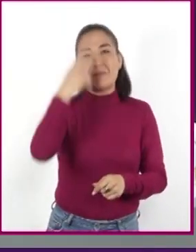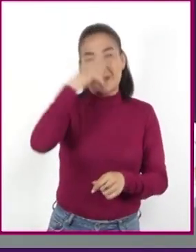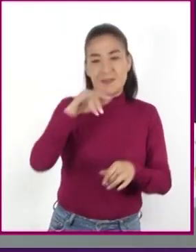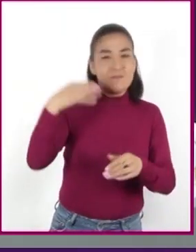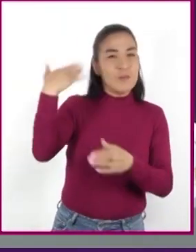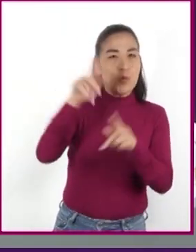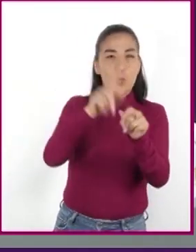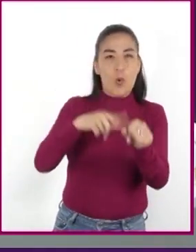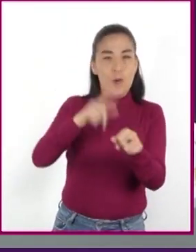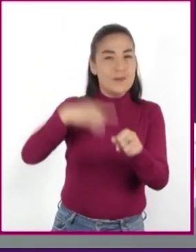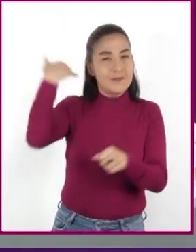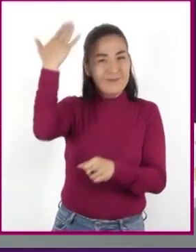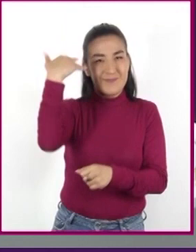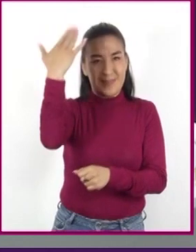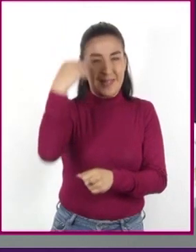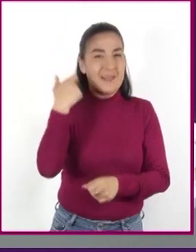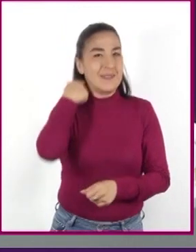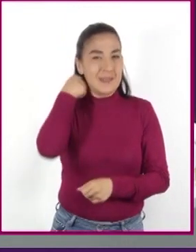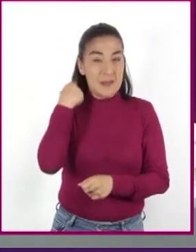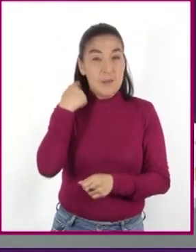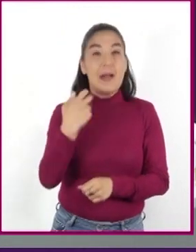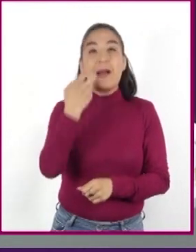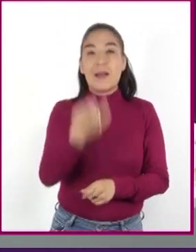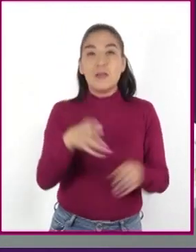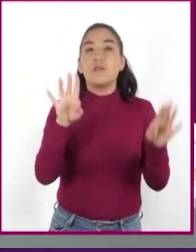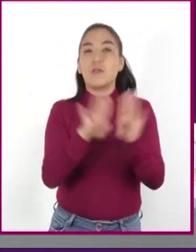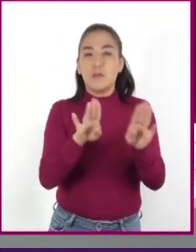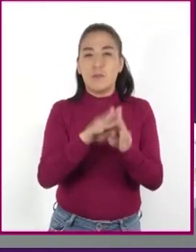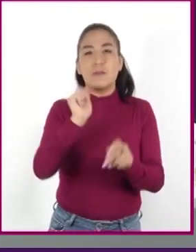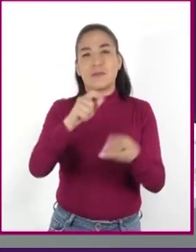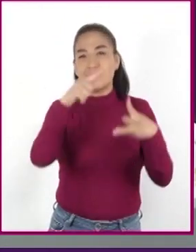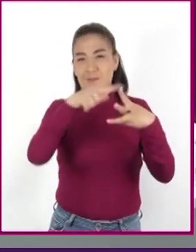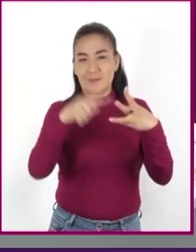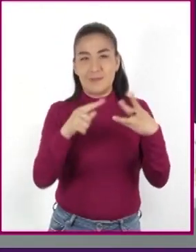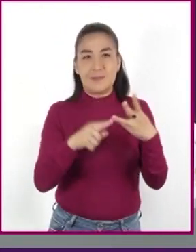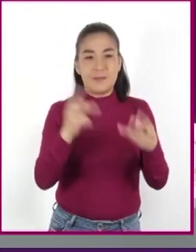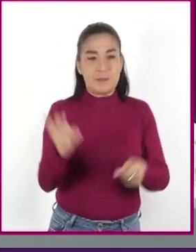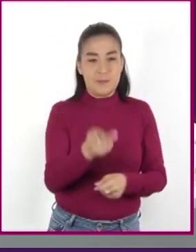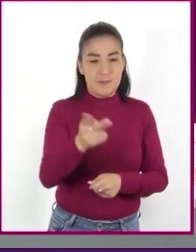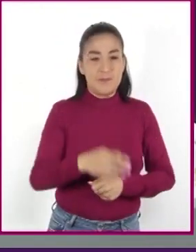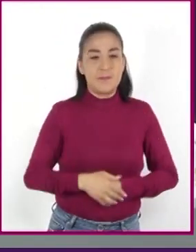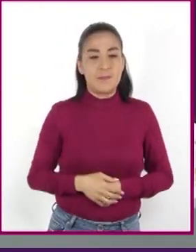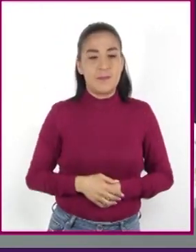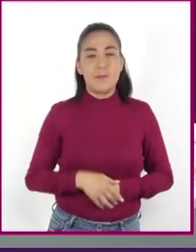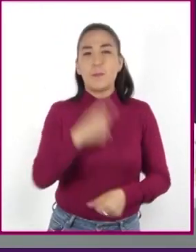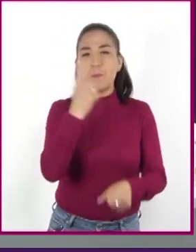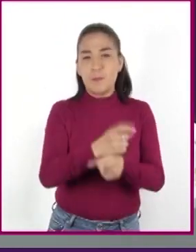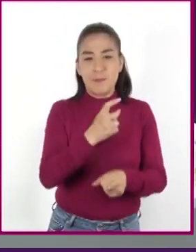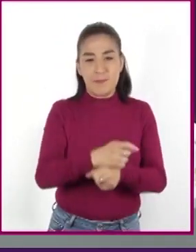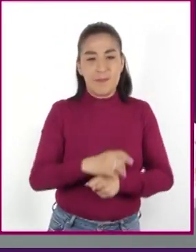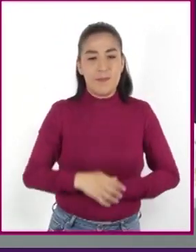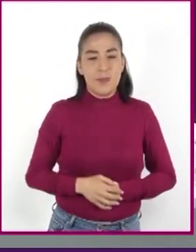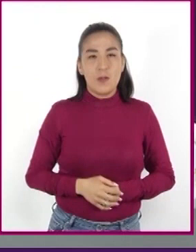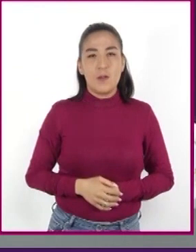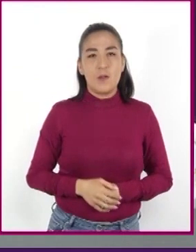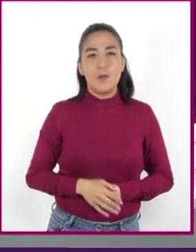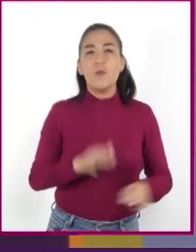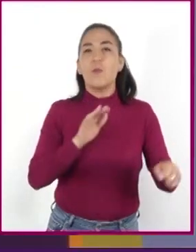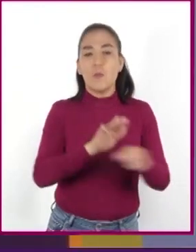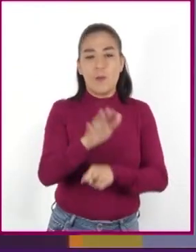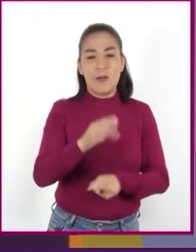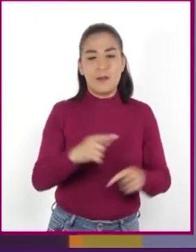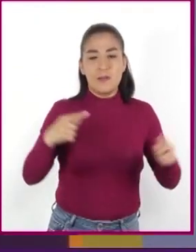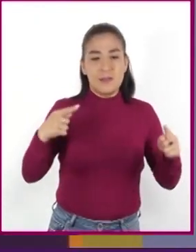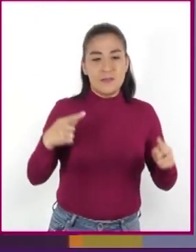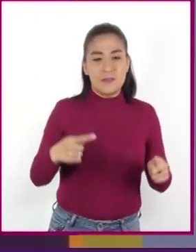cabello. Con base en este video se plantean 3 preguntas. 1. ¿Cuáles son los reactivos?